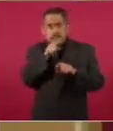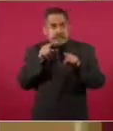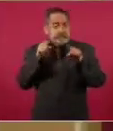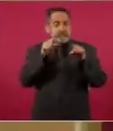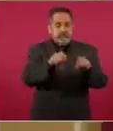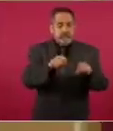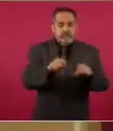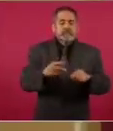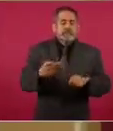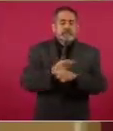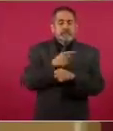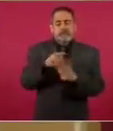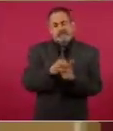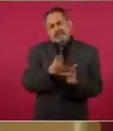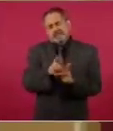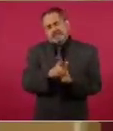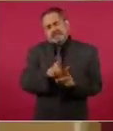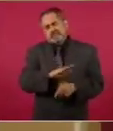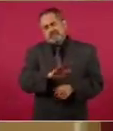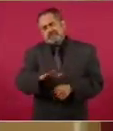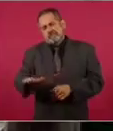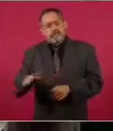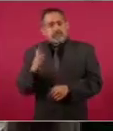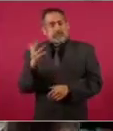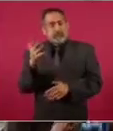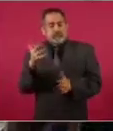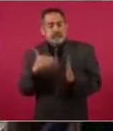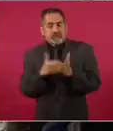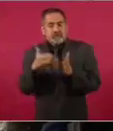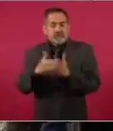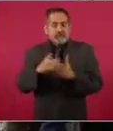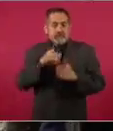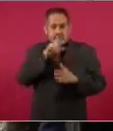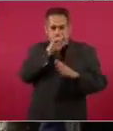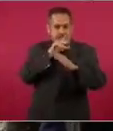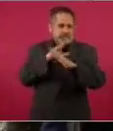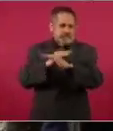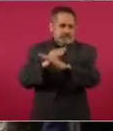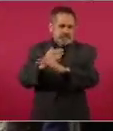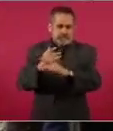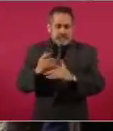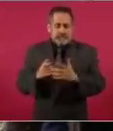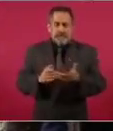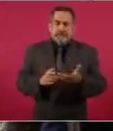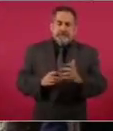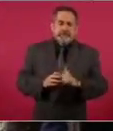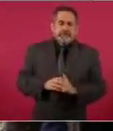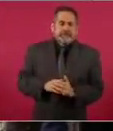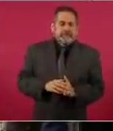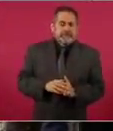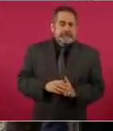en donde han sacrificado más de 50 millones de aves, se preveía